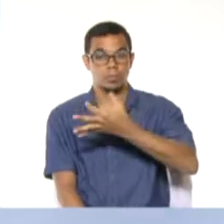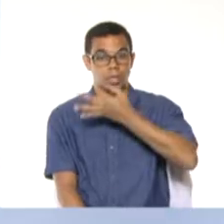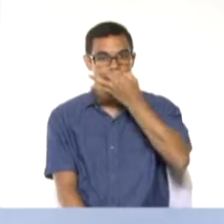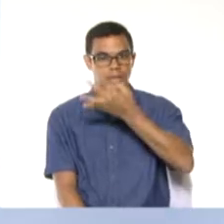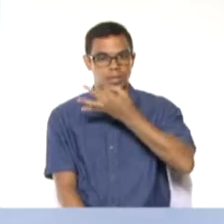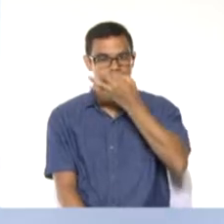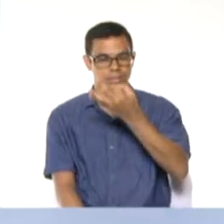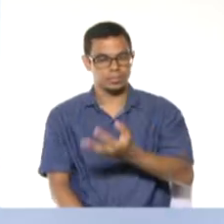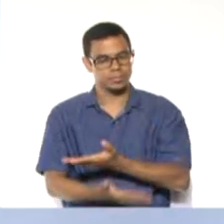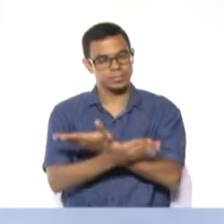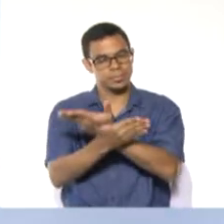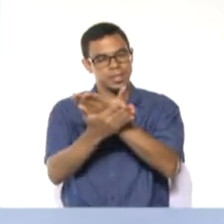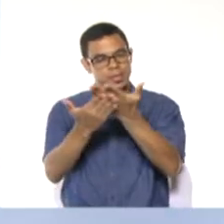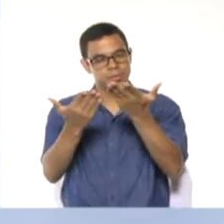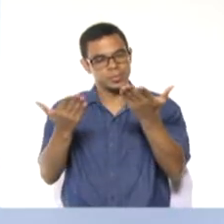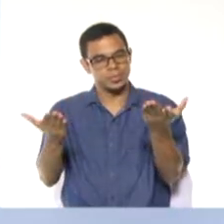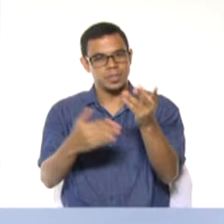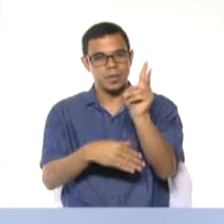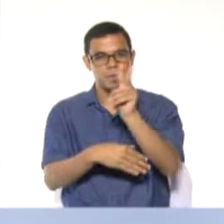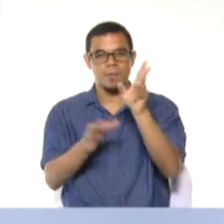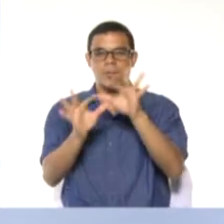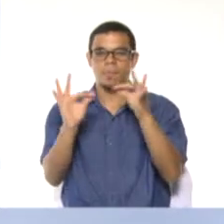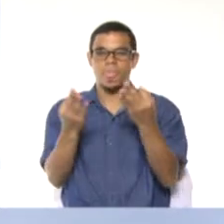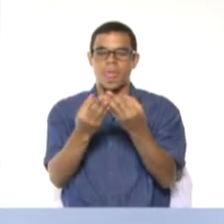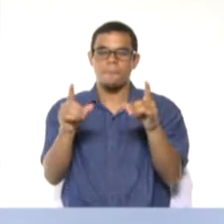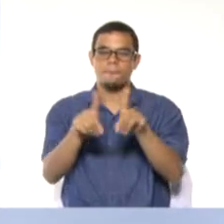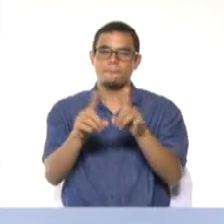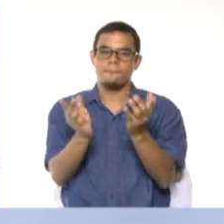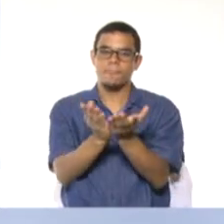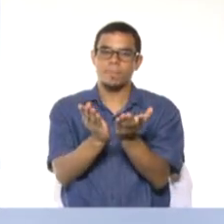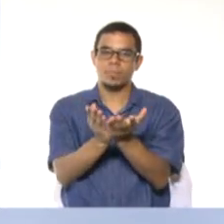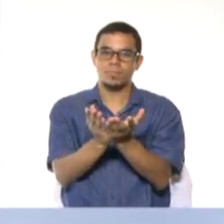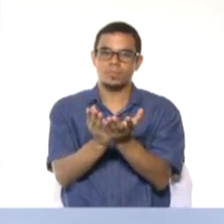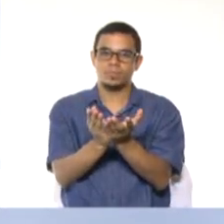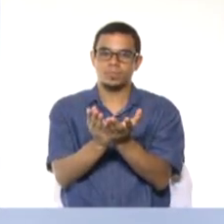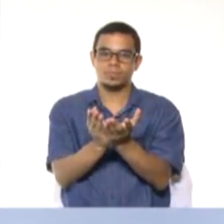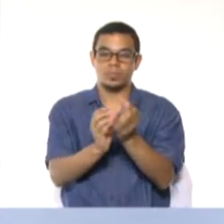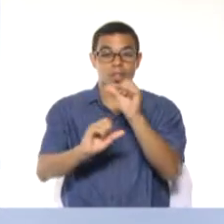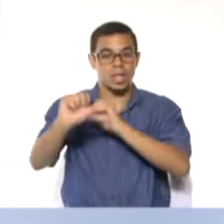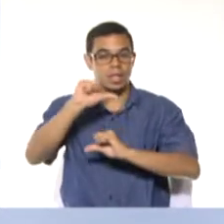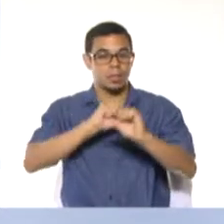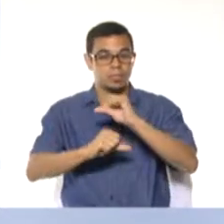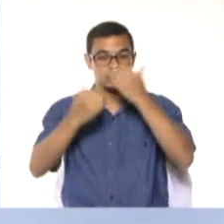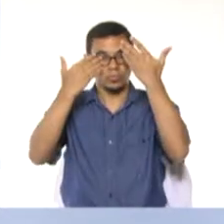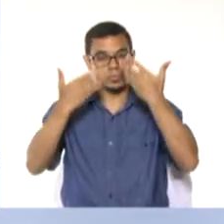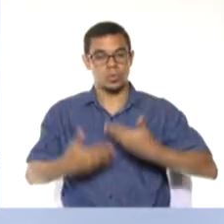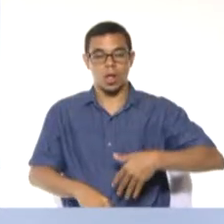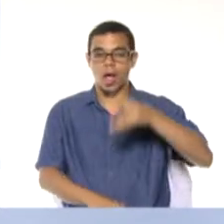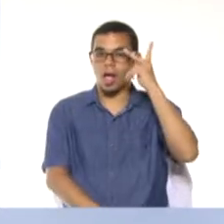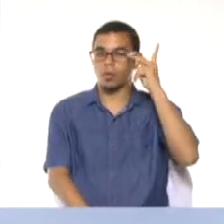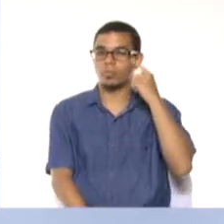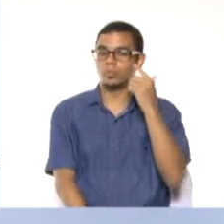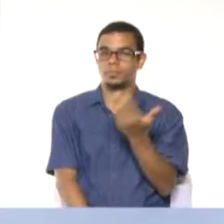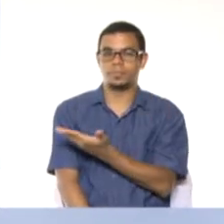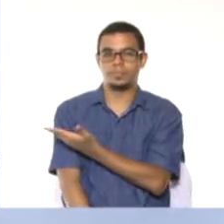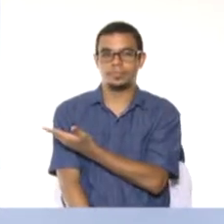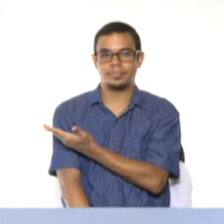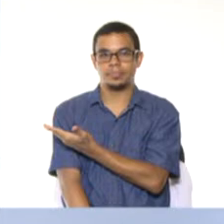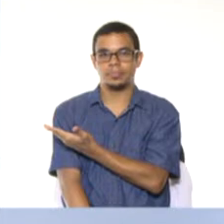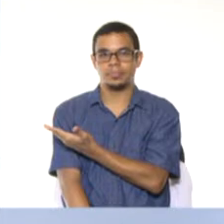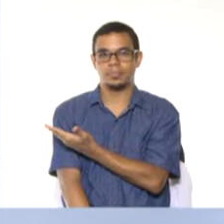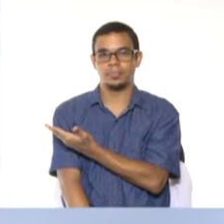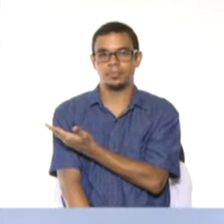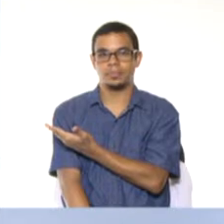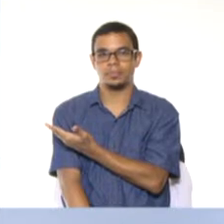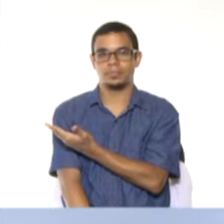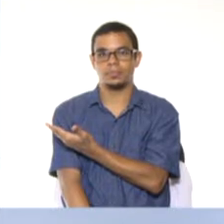Muy buenas tardes, mi querida Venezuela. Bienvenidos a su programa de Cada Familia una Escuela en el área de formación de química. Quien les habla, la profesora Mayra